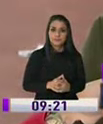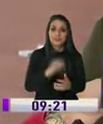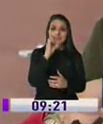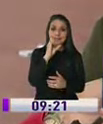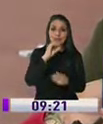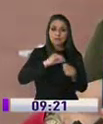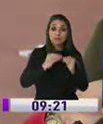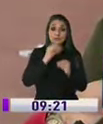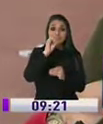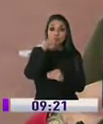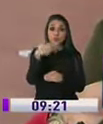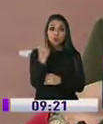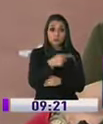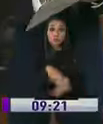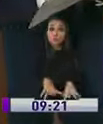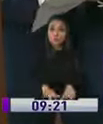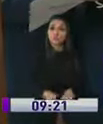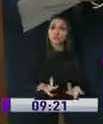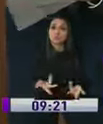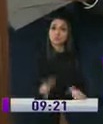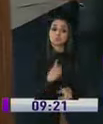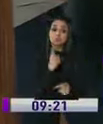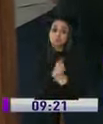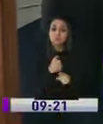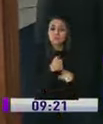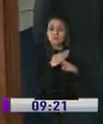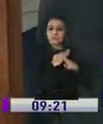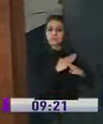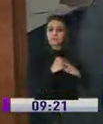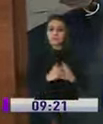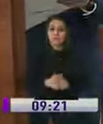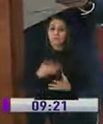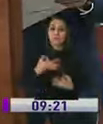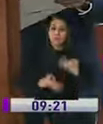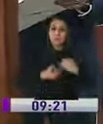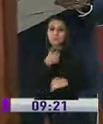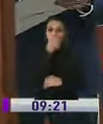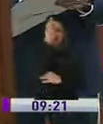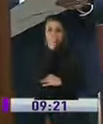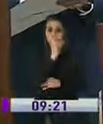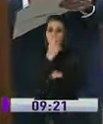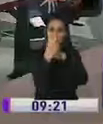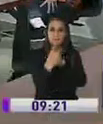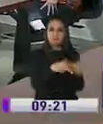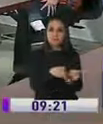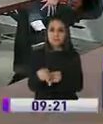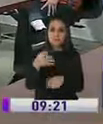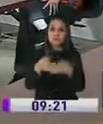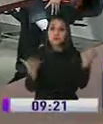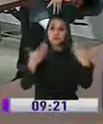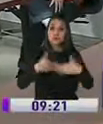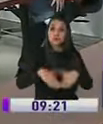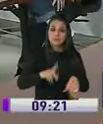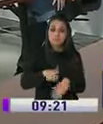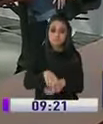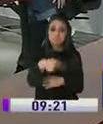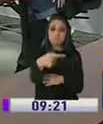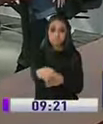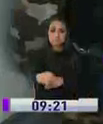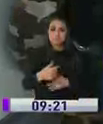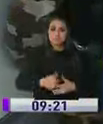2015-012 no hay corrupción. El juez Giovanni Freire emitirá la resolución de la audiencia preparatoria a juicio en las